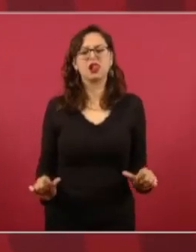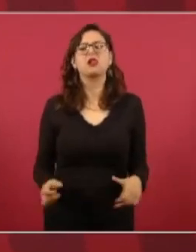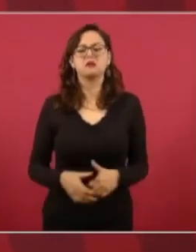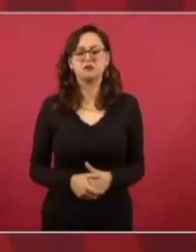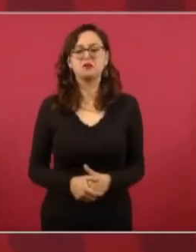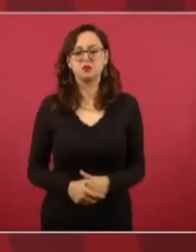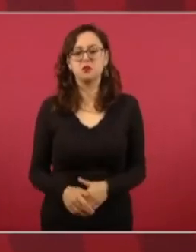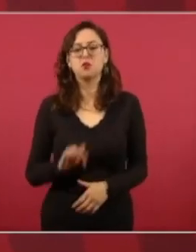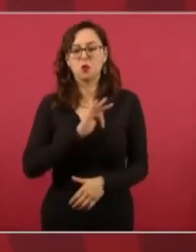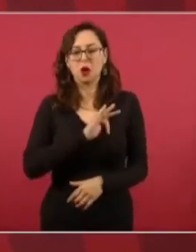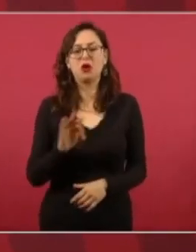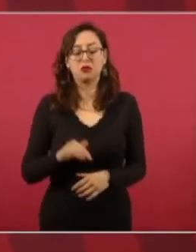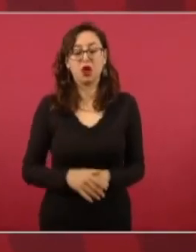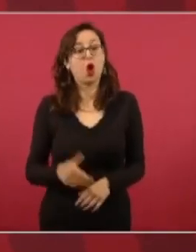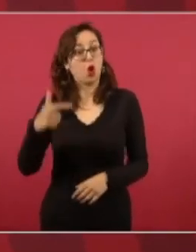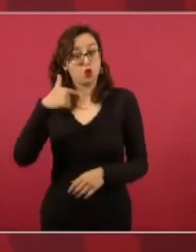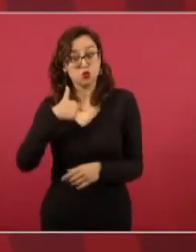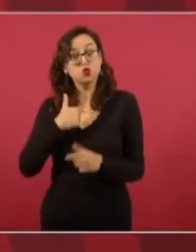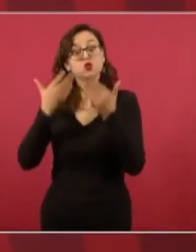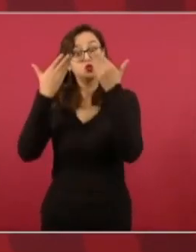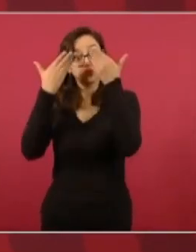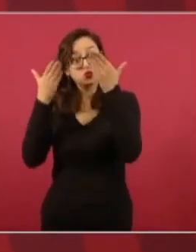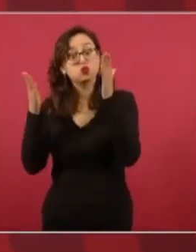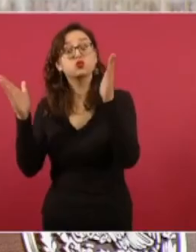soy liberal, pero en realidad